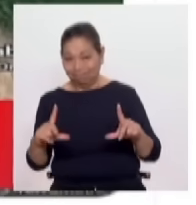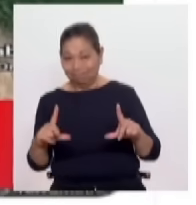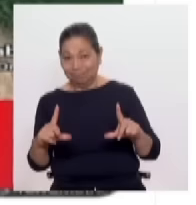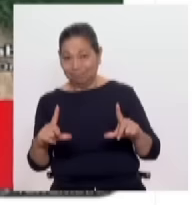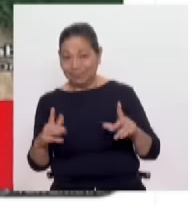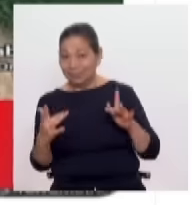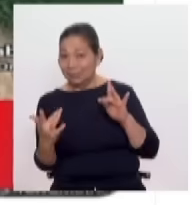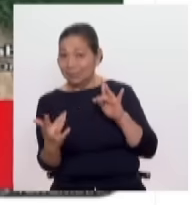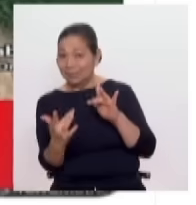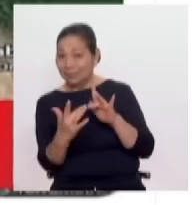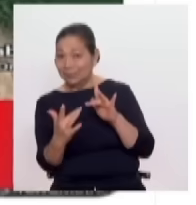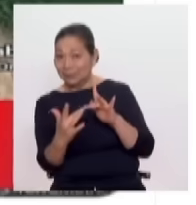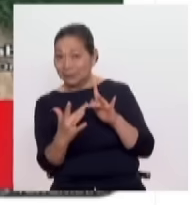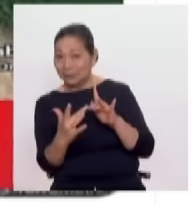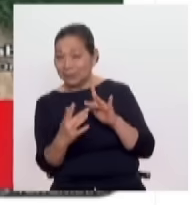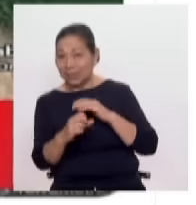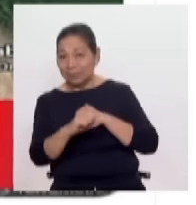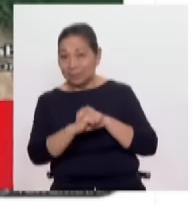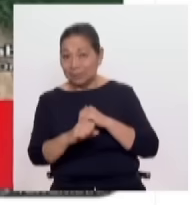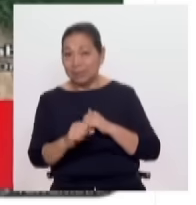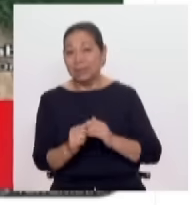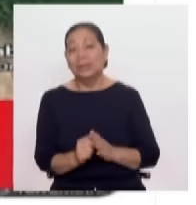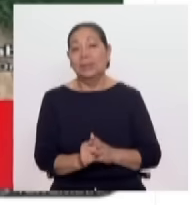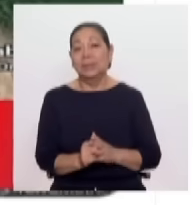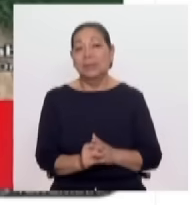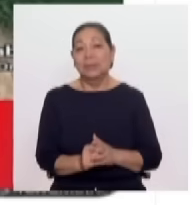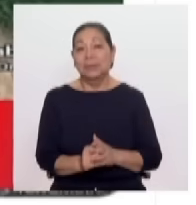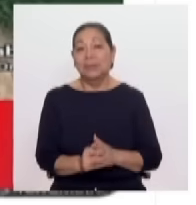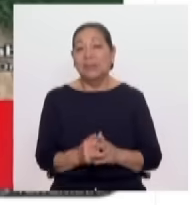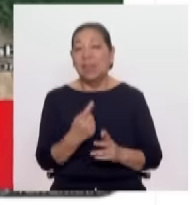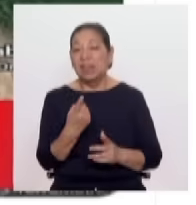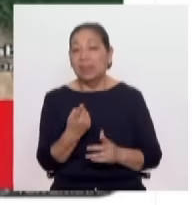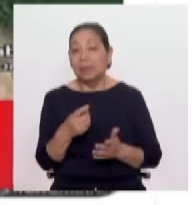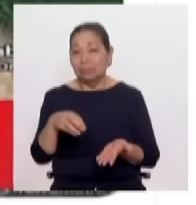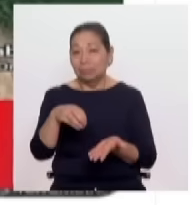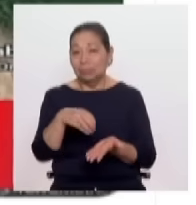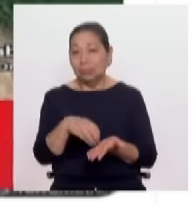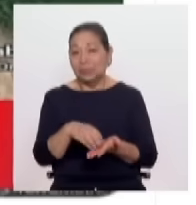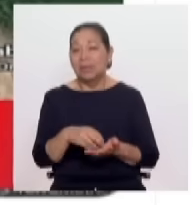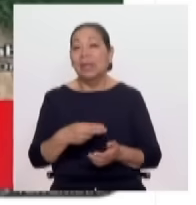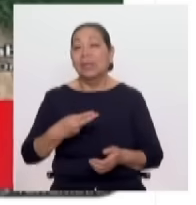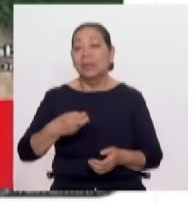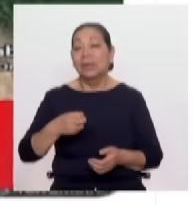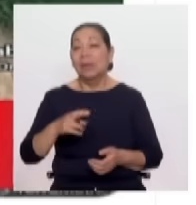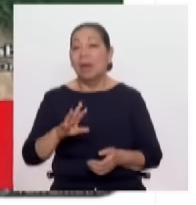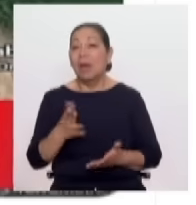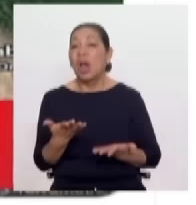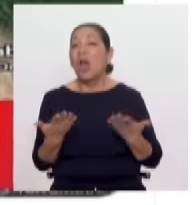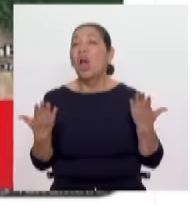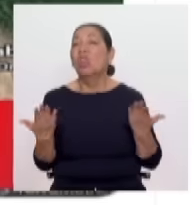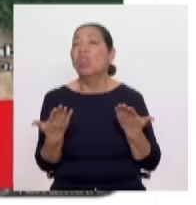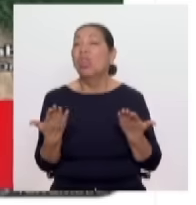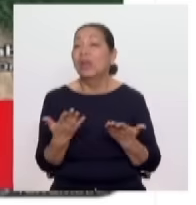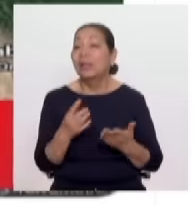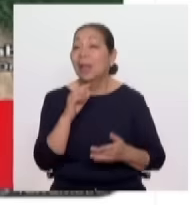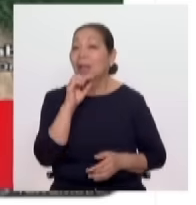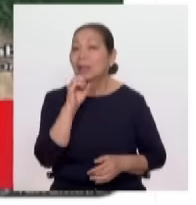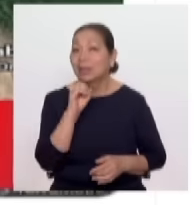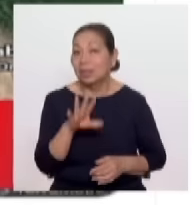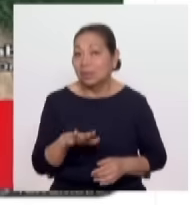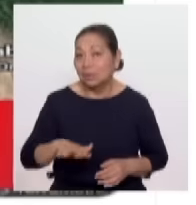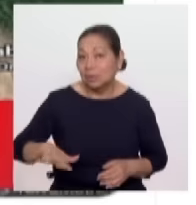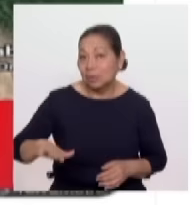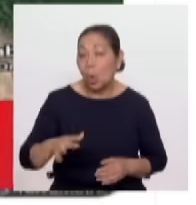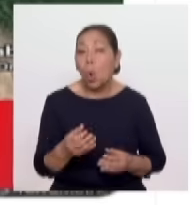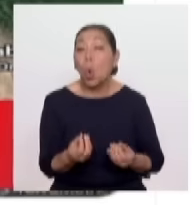través de las redes sociales, publicado por Hidrografía Perú. Es el Centro de Hidrografía del Perú, en donde señala